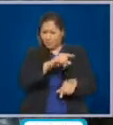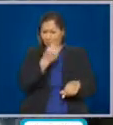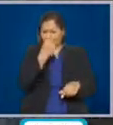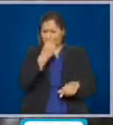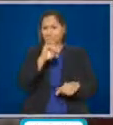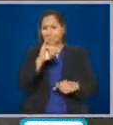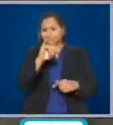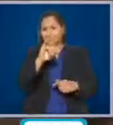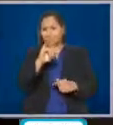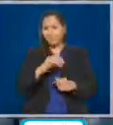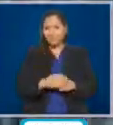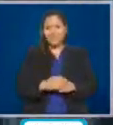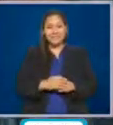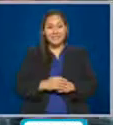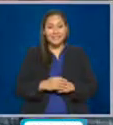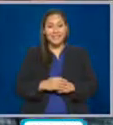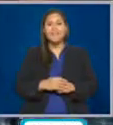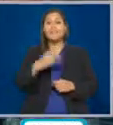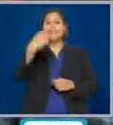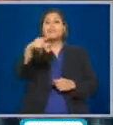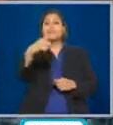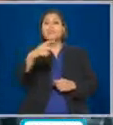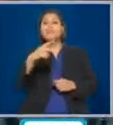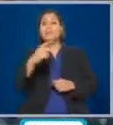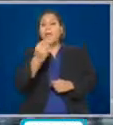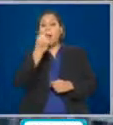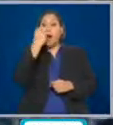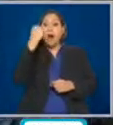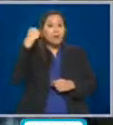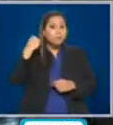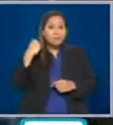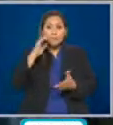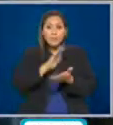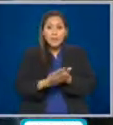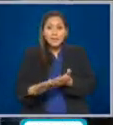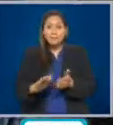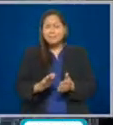coma? Sí. ¿Y el suyo qué? Ya se lo acabó.